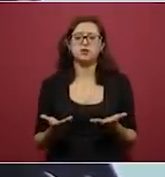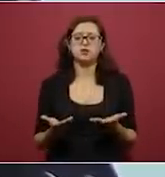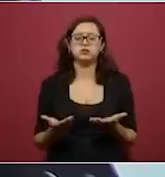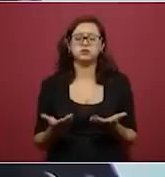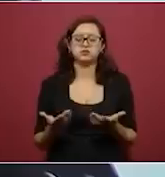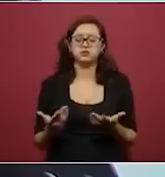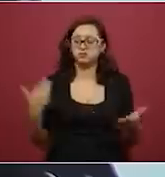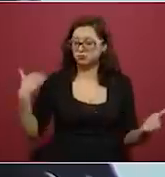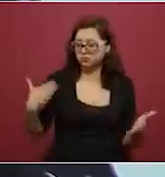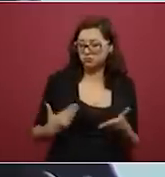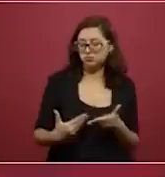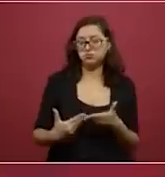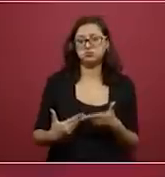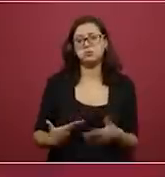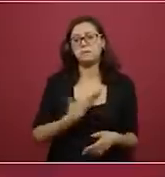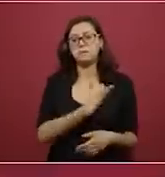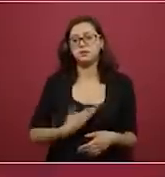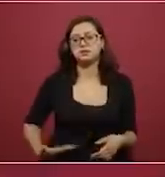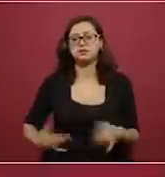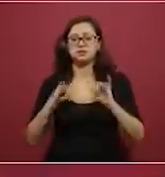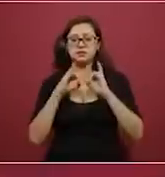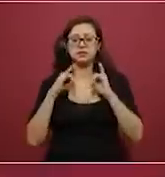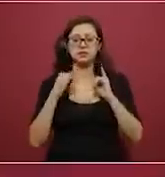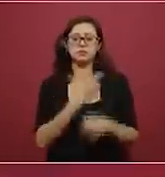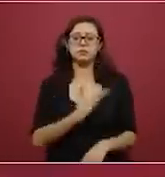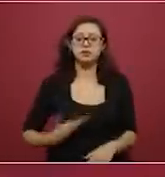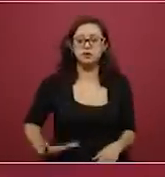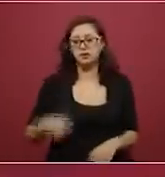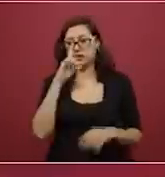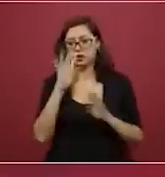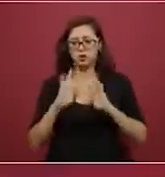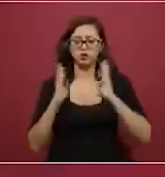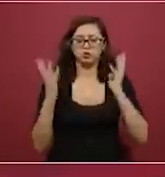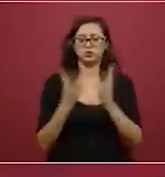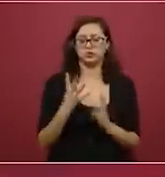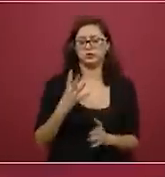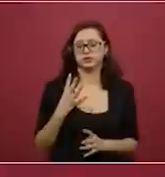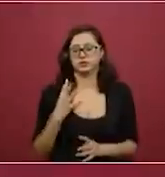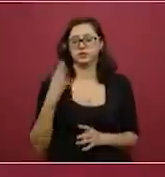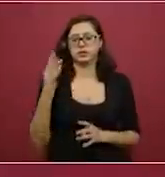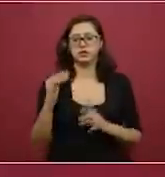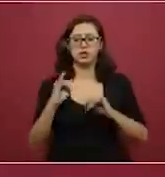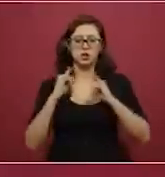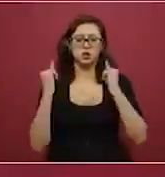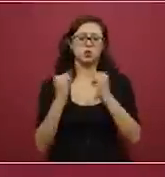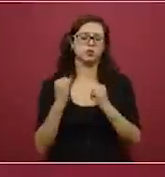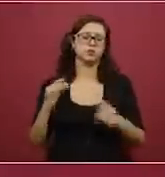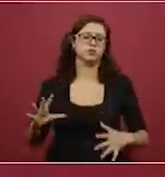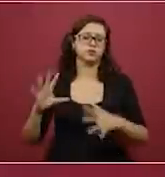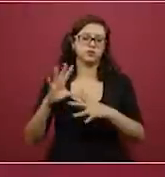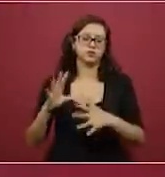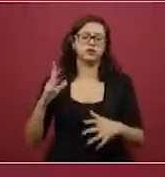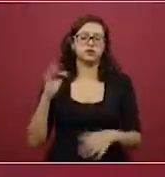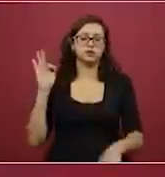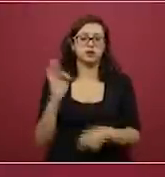como presidente de la junta presidente del consejo delegados de la junta interamericana de defensa que tiene su sede en